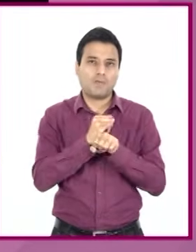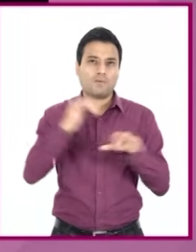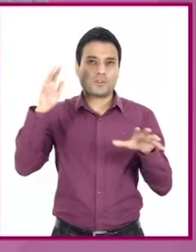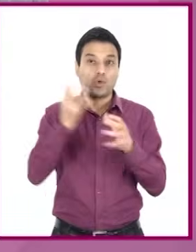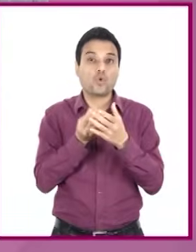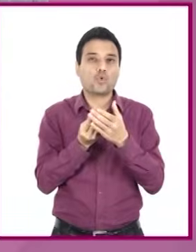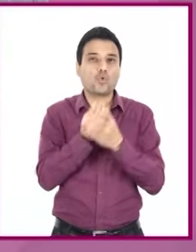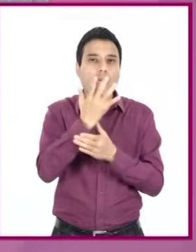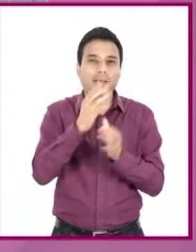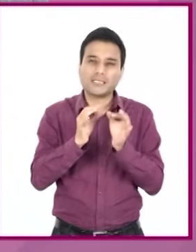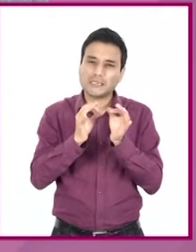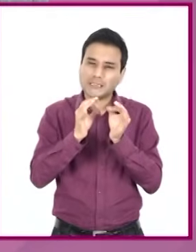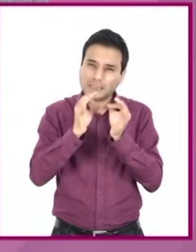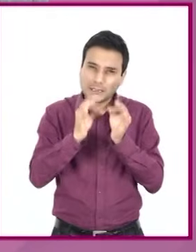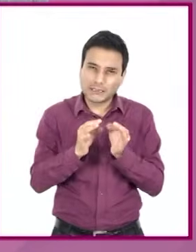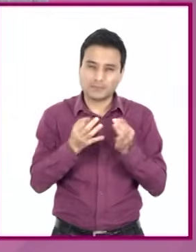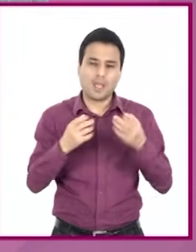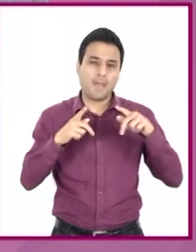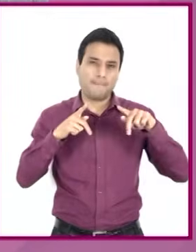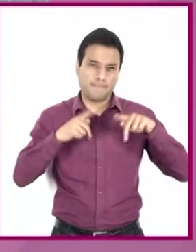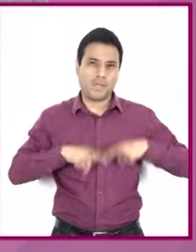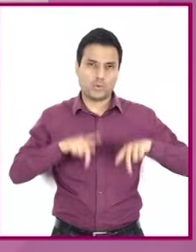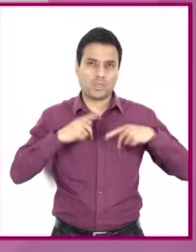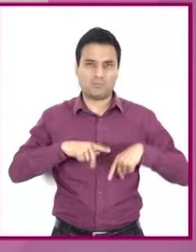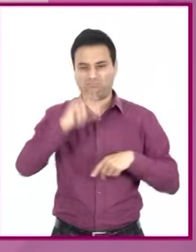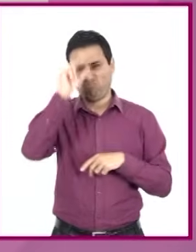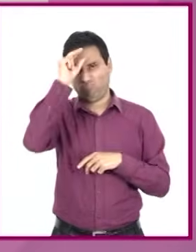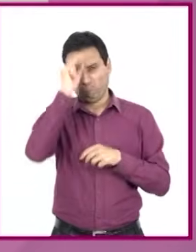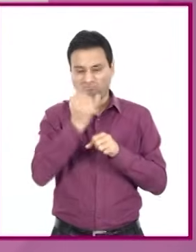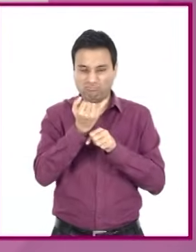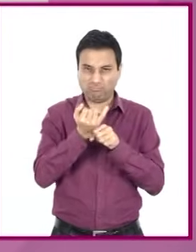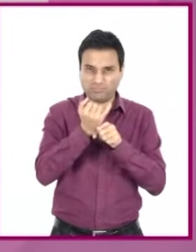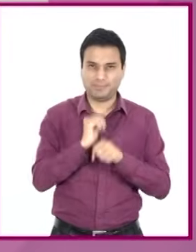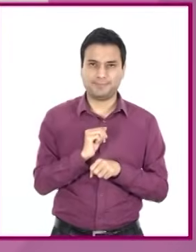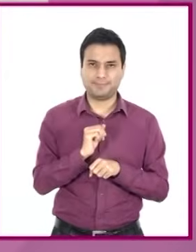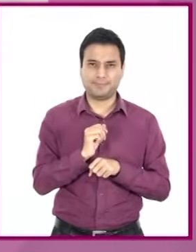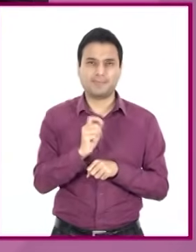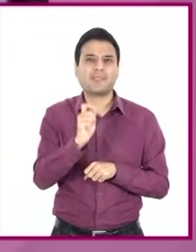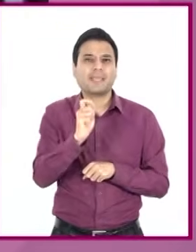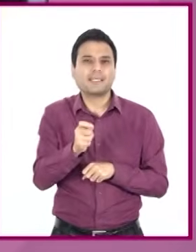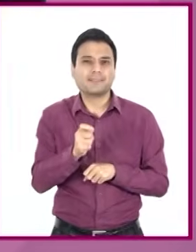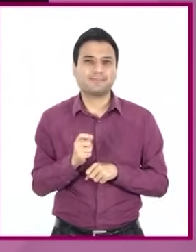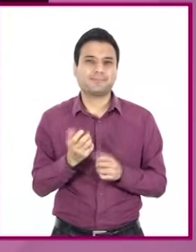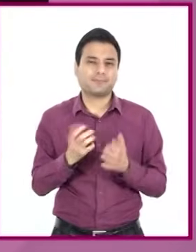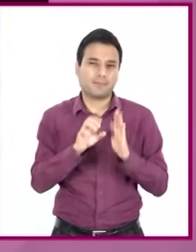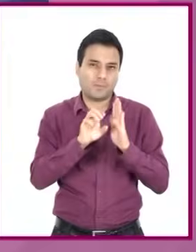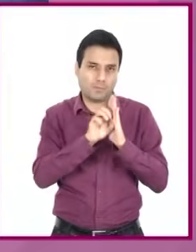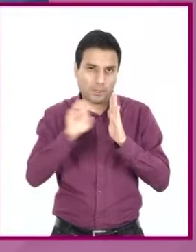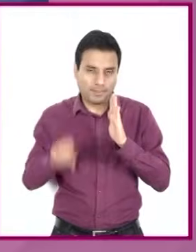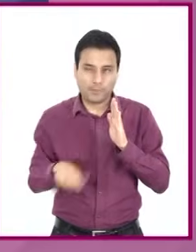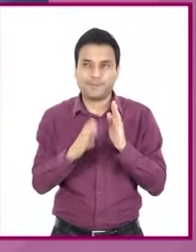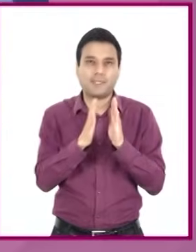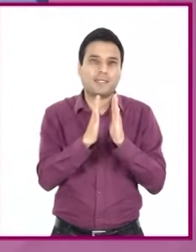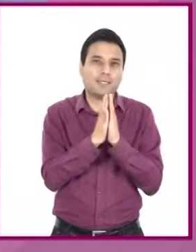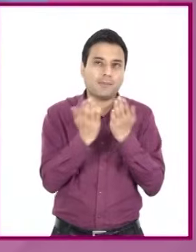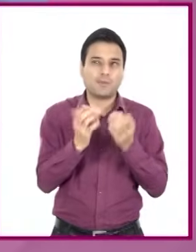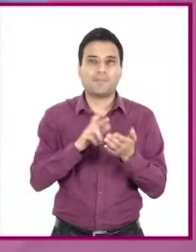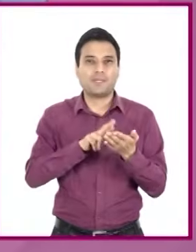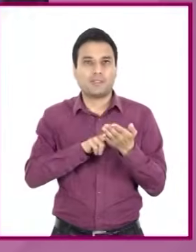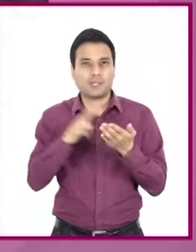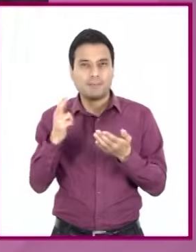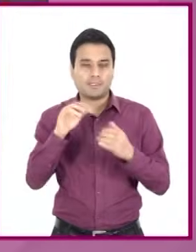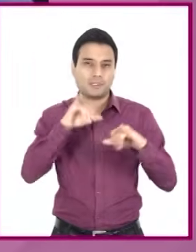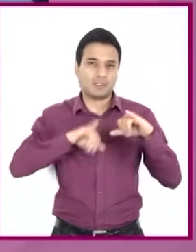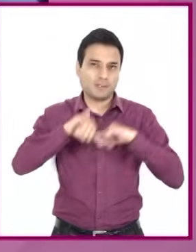y original, resultado de un trabajo intelectual. Son documentos primarios, libros, revistas